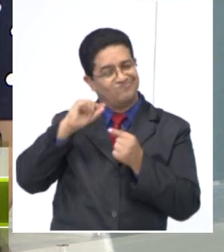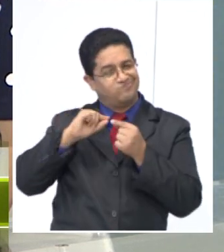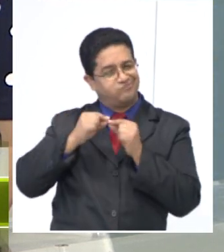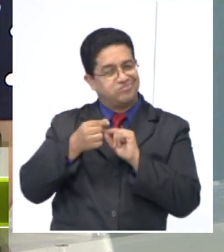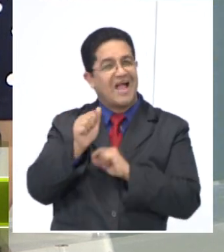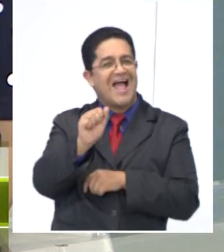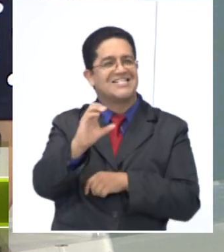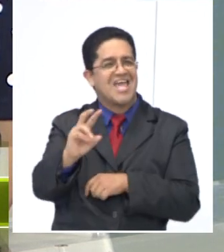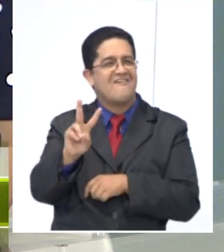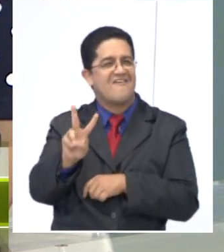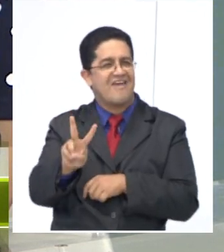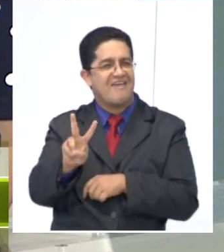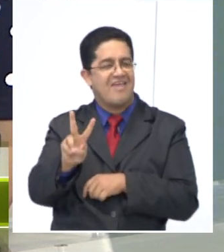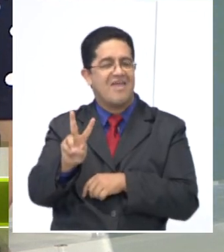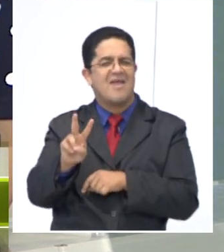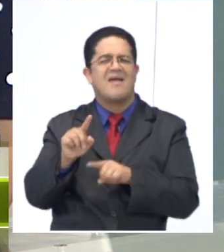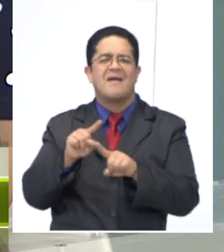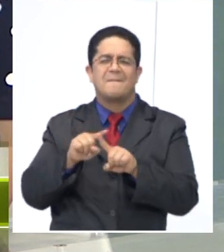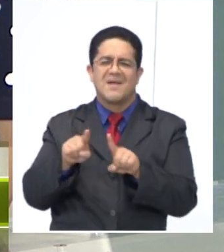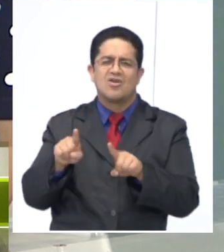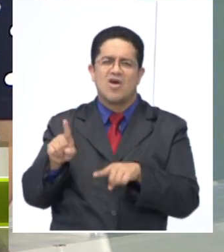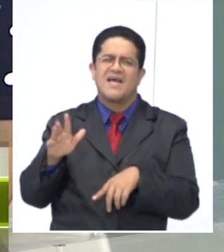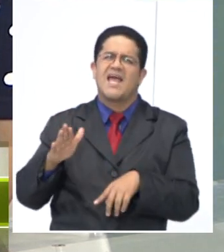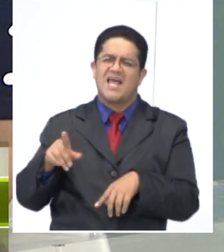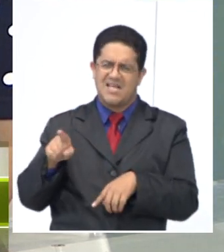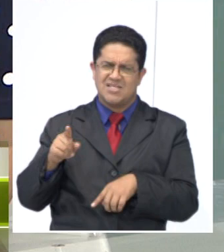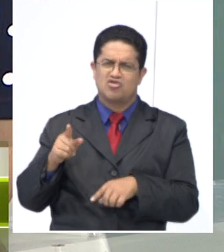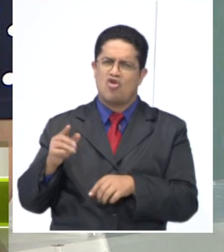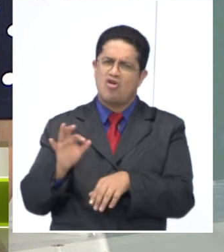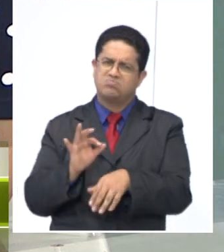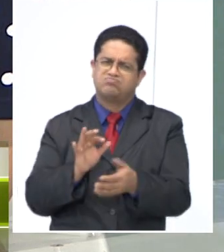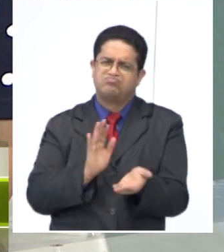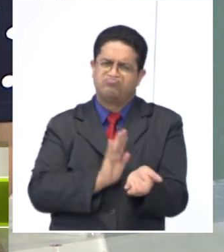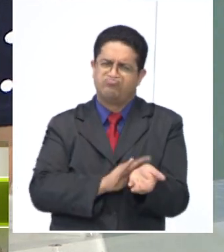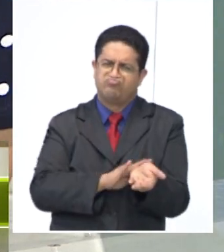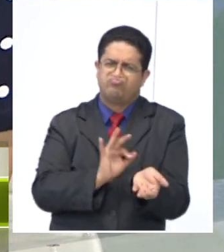ACV, por eso es hereditario, y los tratamientos